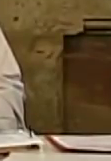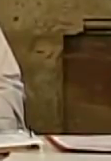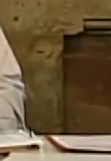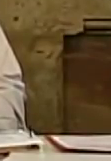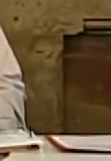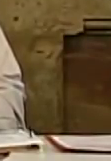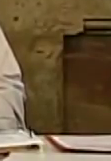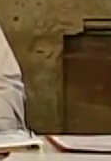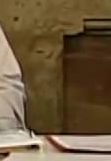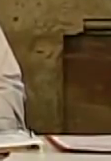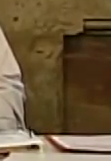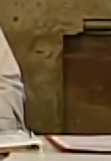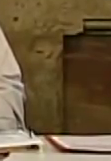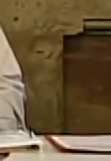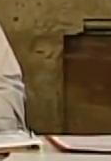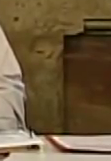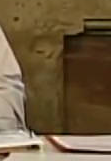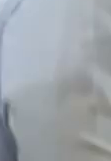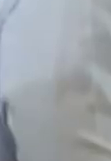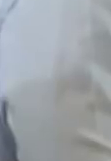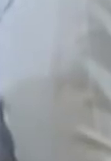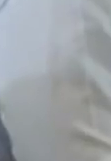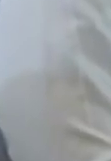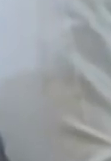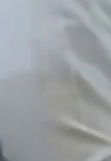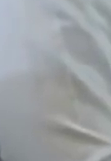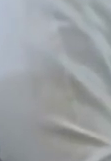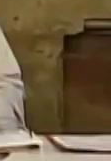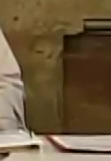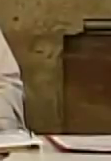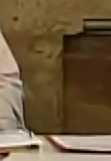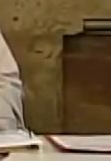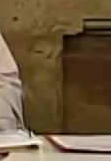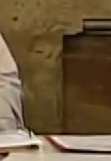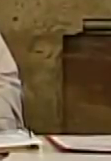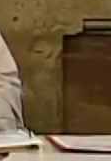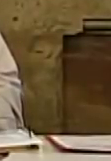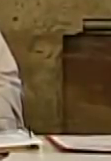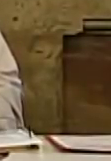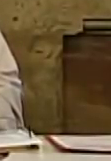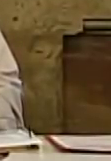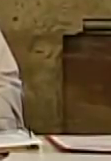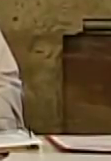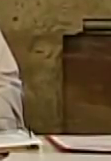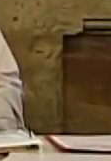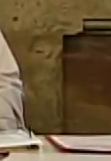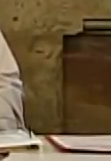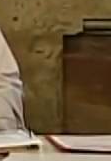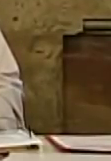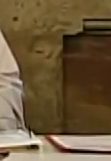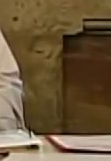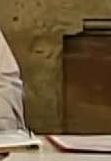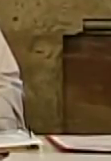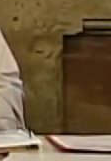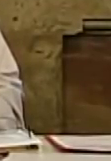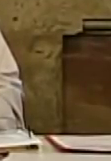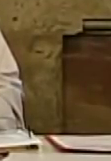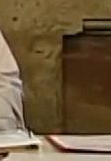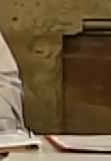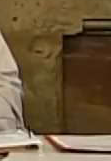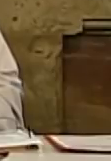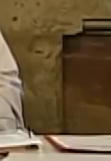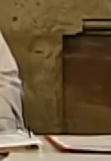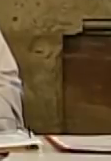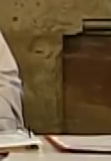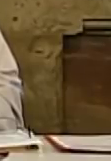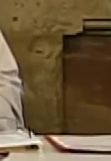compañero comandante Antonio Morales. Y bueno, vine llegando de una gira exitosa por Turquía, Rusia,